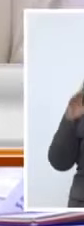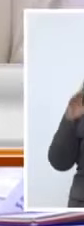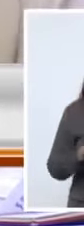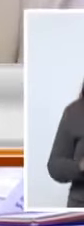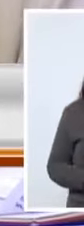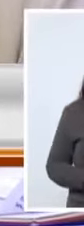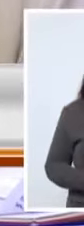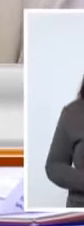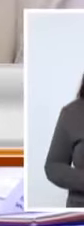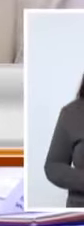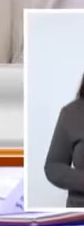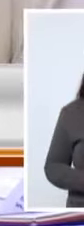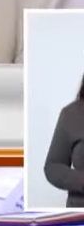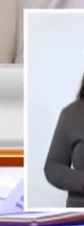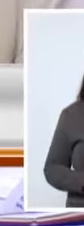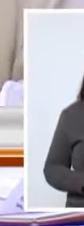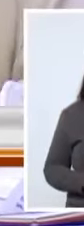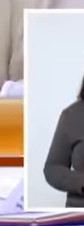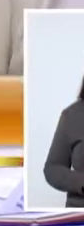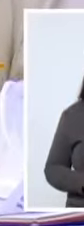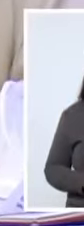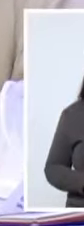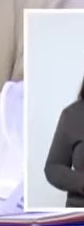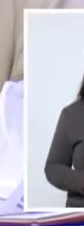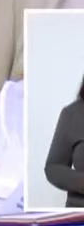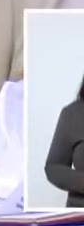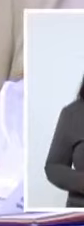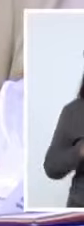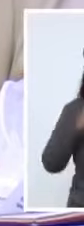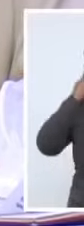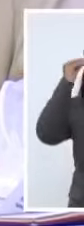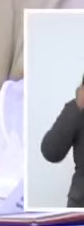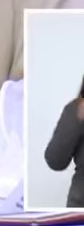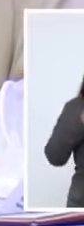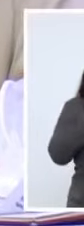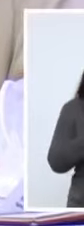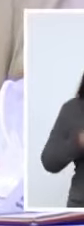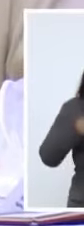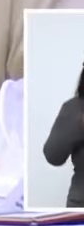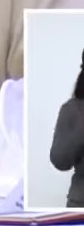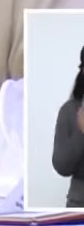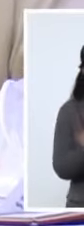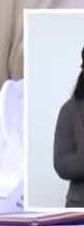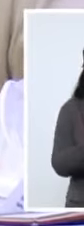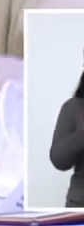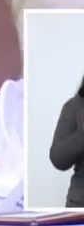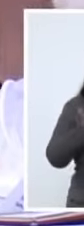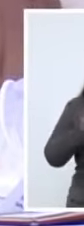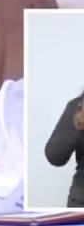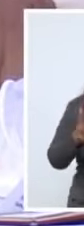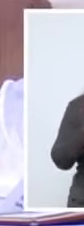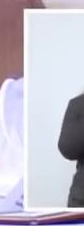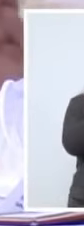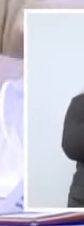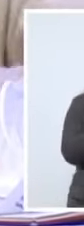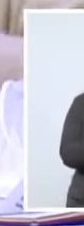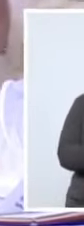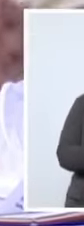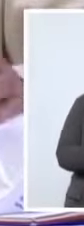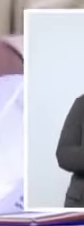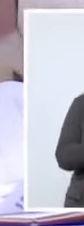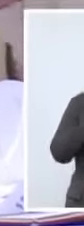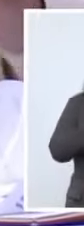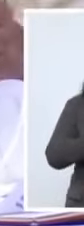la recrudecimiento de las 243 medidas de bloqueo norteamericano, que las cuales no se han movido, por